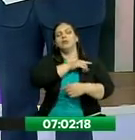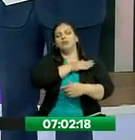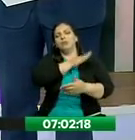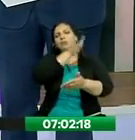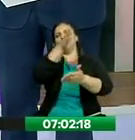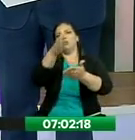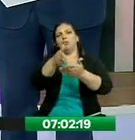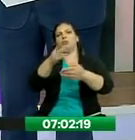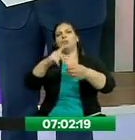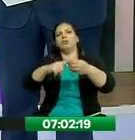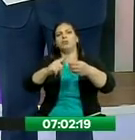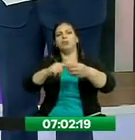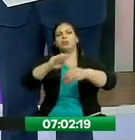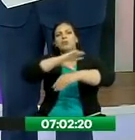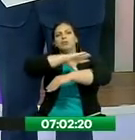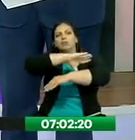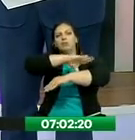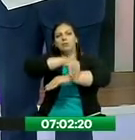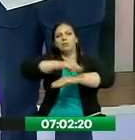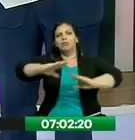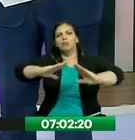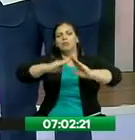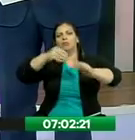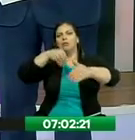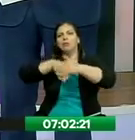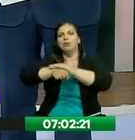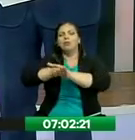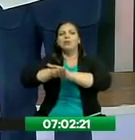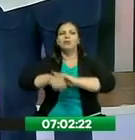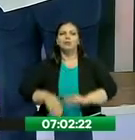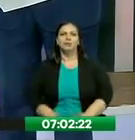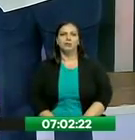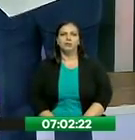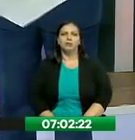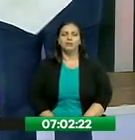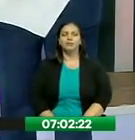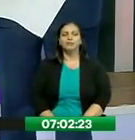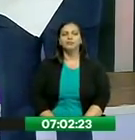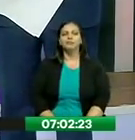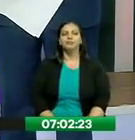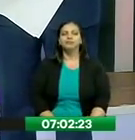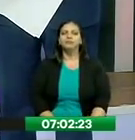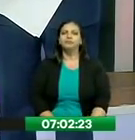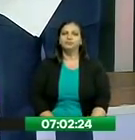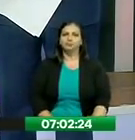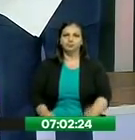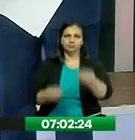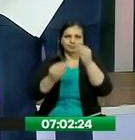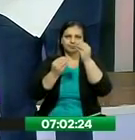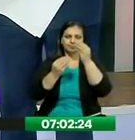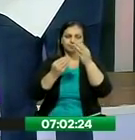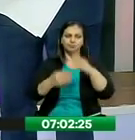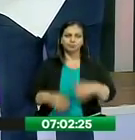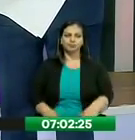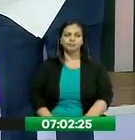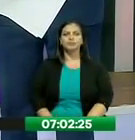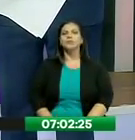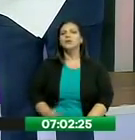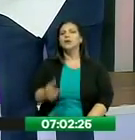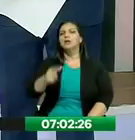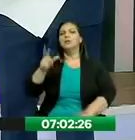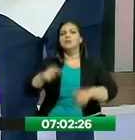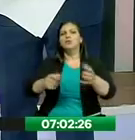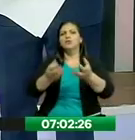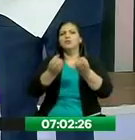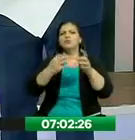de 8 días de haberse trasladado a la sede del gobierno en la ciudad de Guayaquil. Cabe añadir que el jefe de Estado dio su discurso ante